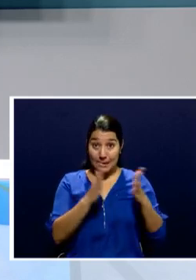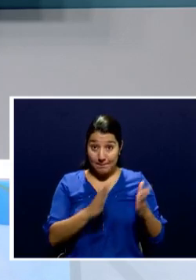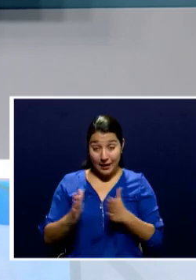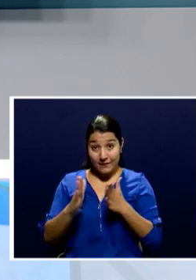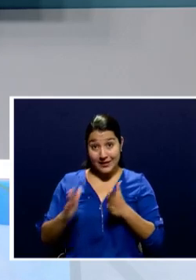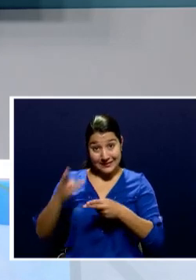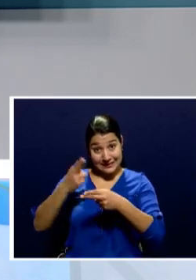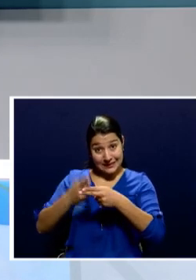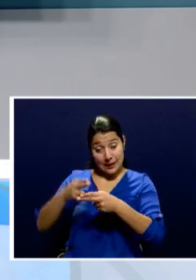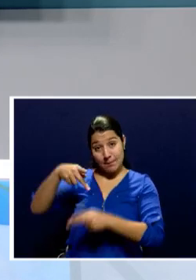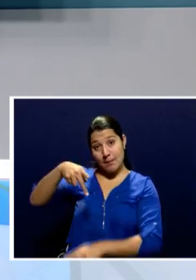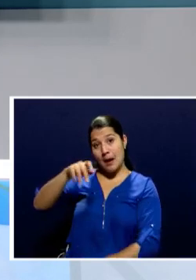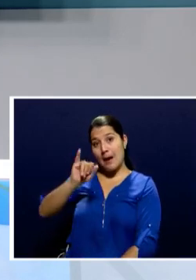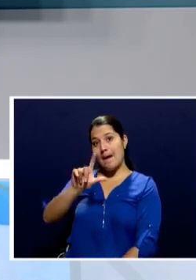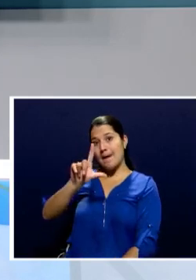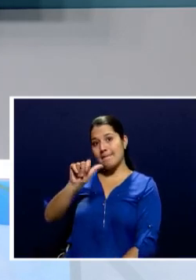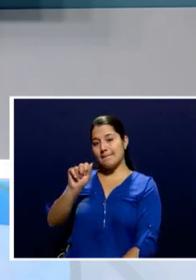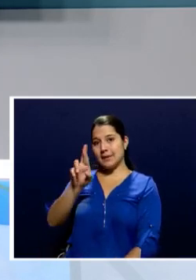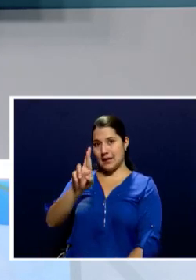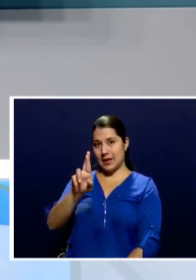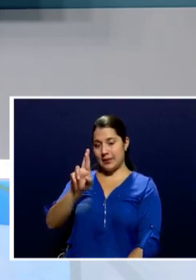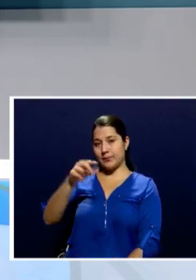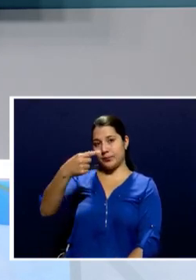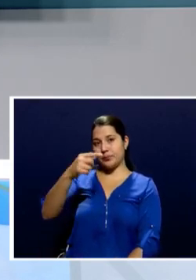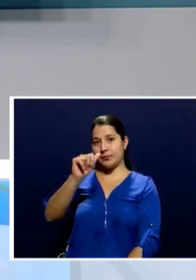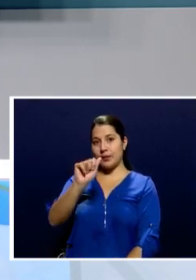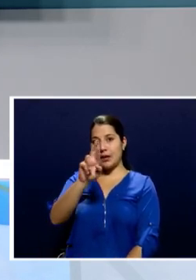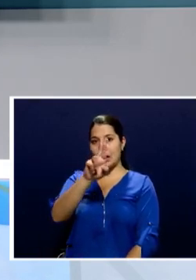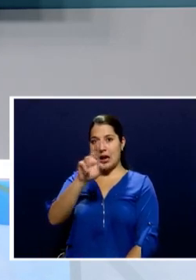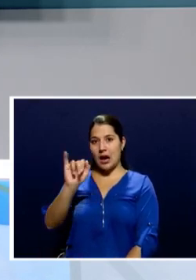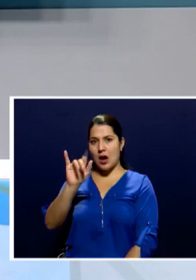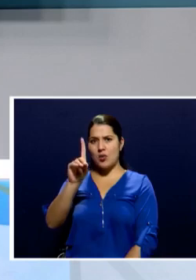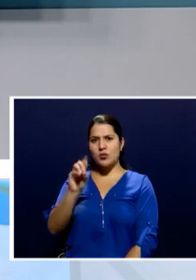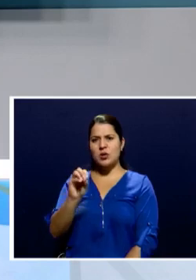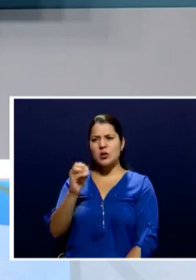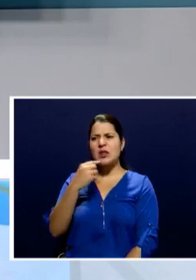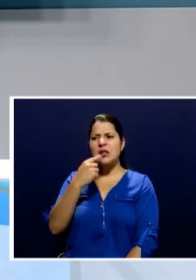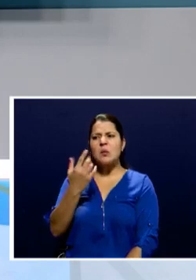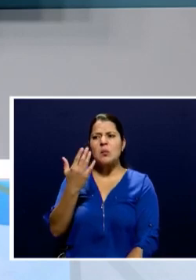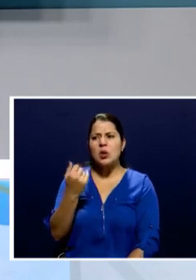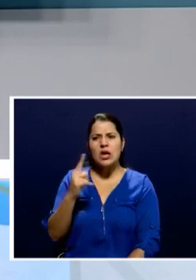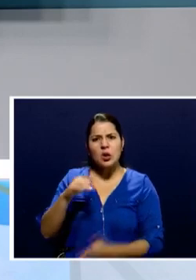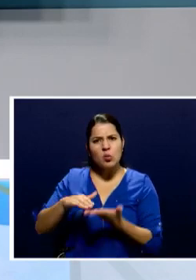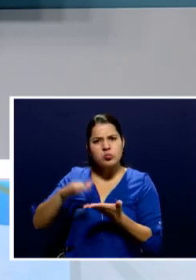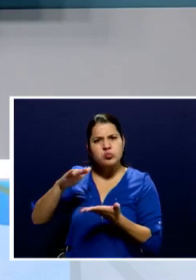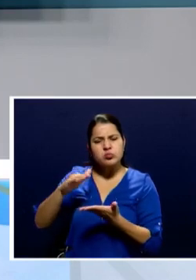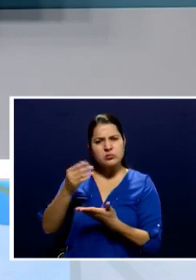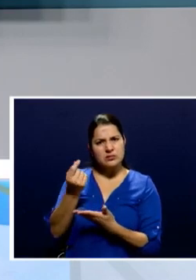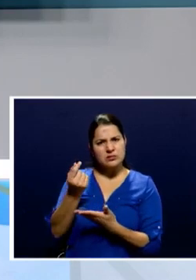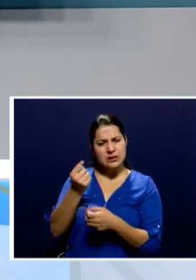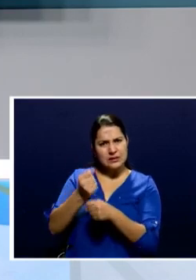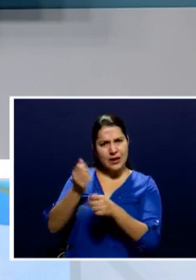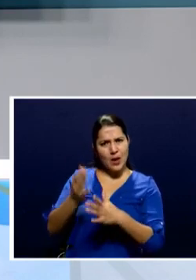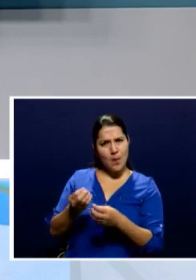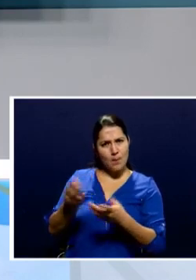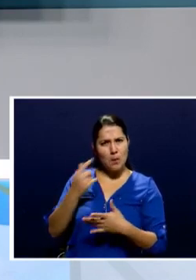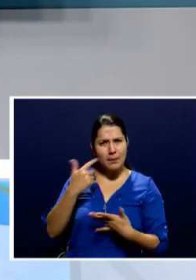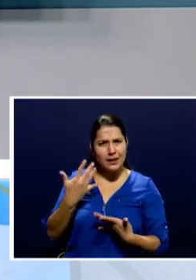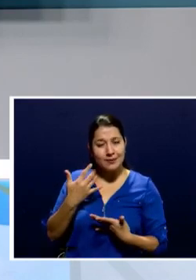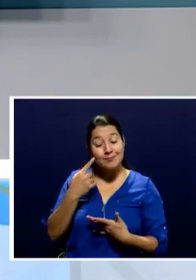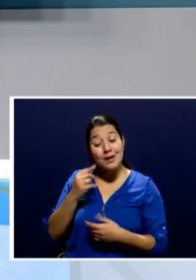Garrido, señaló que el dinero previsto para financiar este aumento salarial se destinará ahora a atender